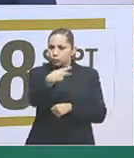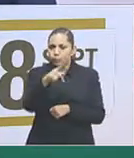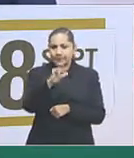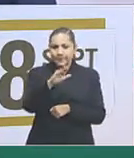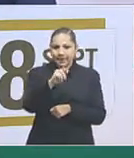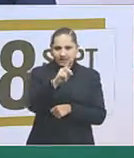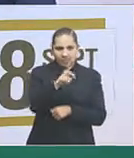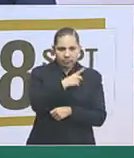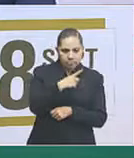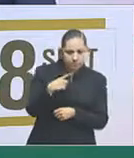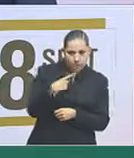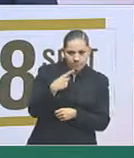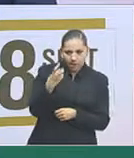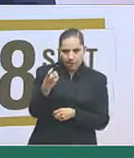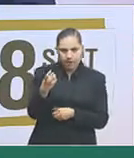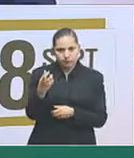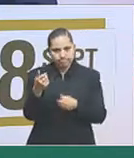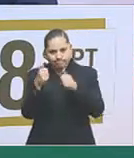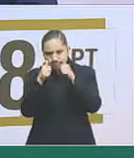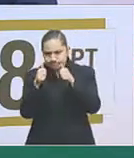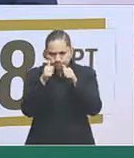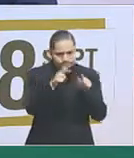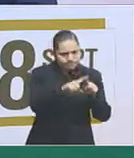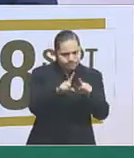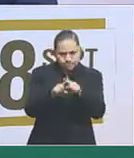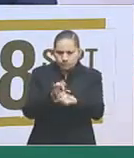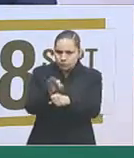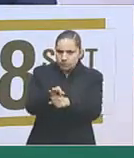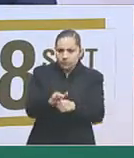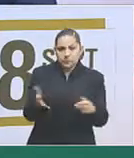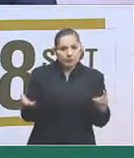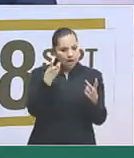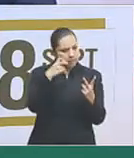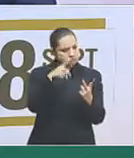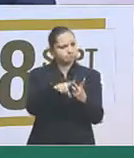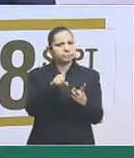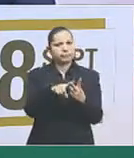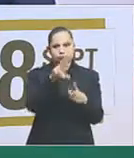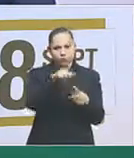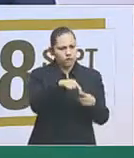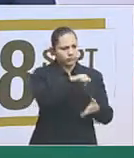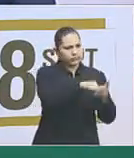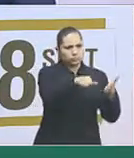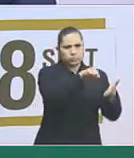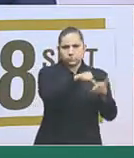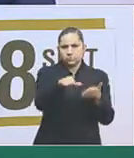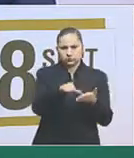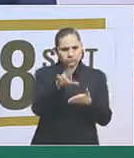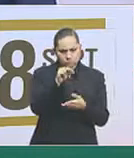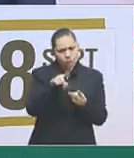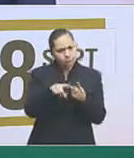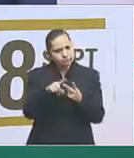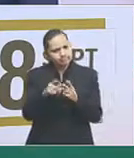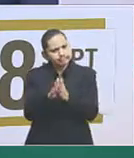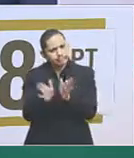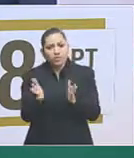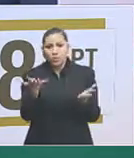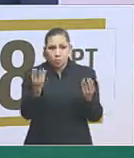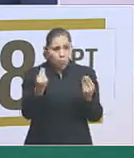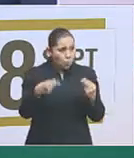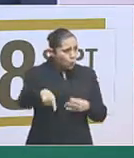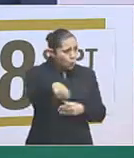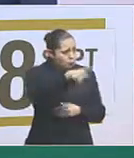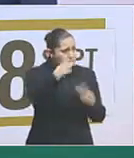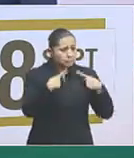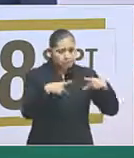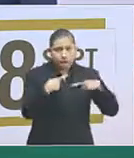que es algo que nos debe tener tranquilos a todos sobre todo porque muchos de nosotros ejercemos el periodismo yo tengo una columna todos los